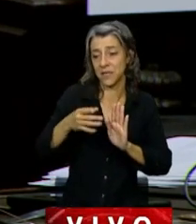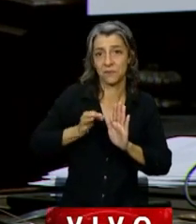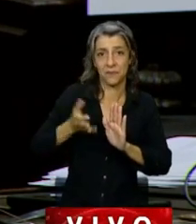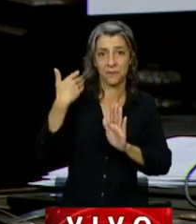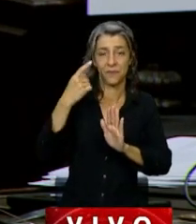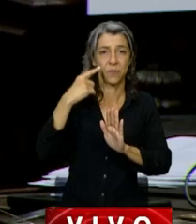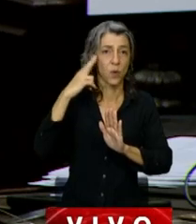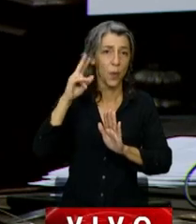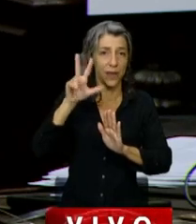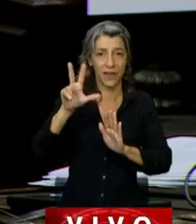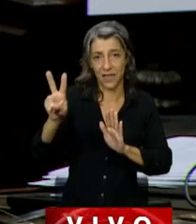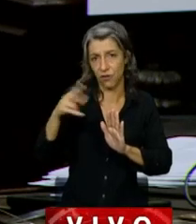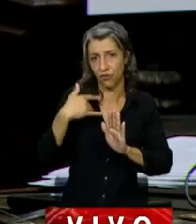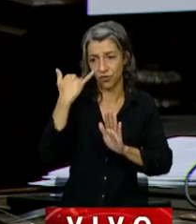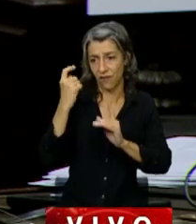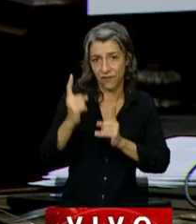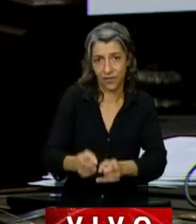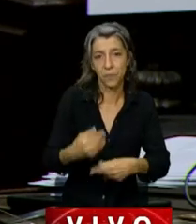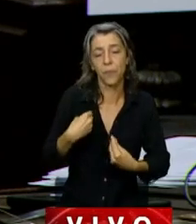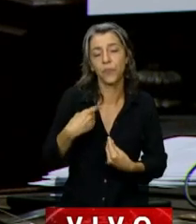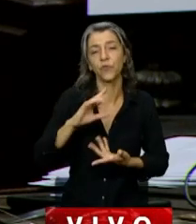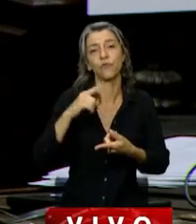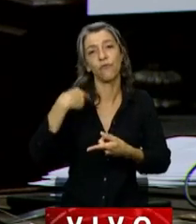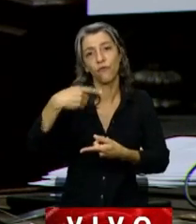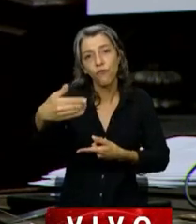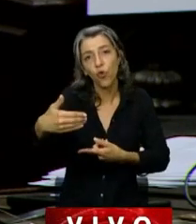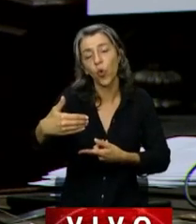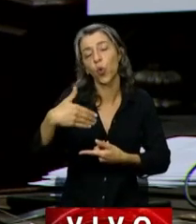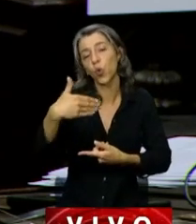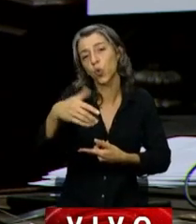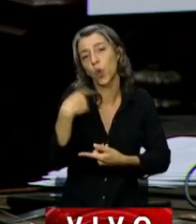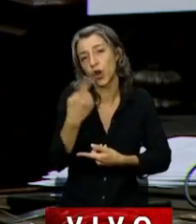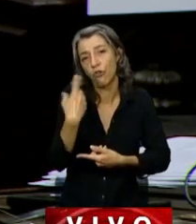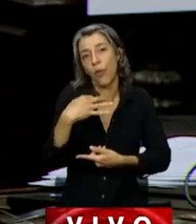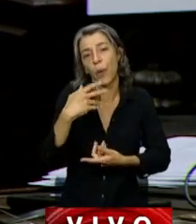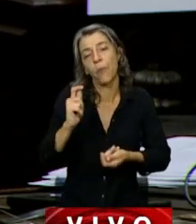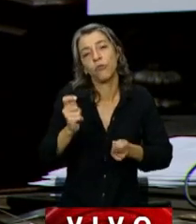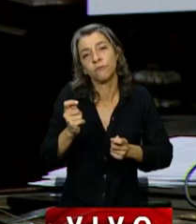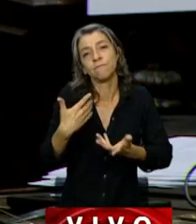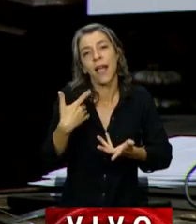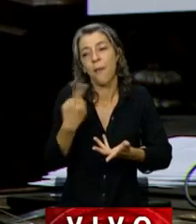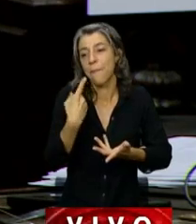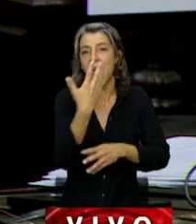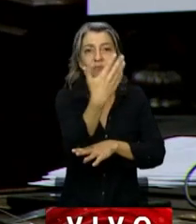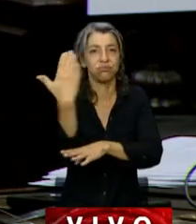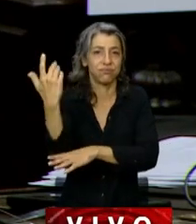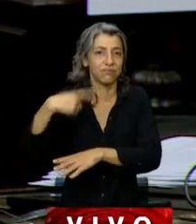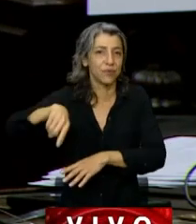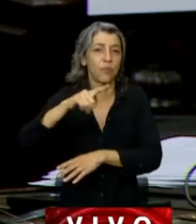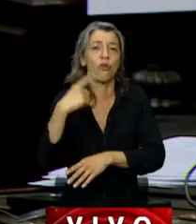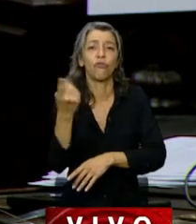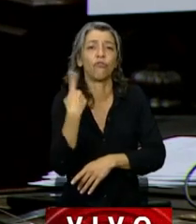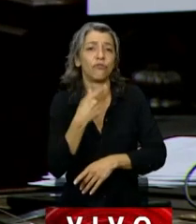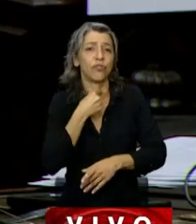corregir hacia adelante, y creo que la forma de corregirlo es, en lugar de utilizar el presupuesto para meter